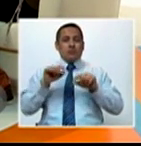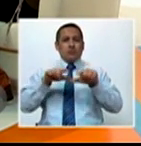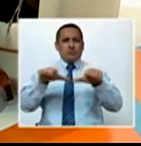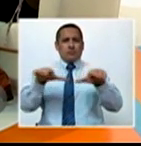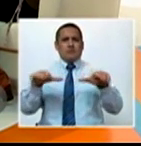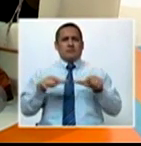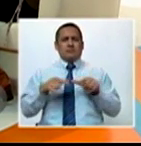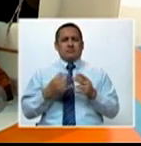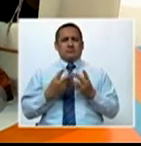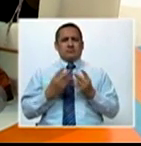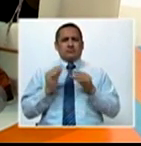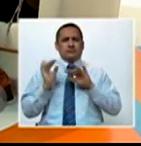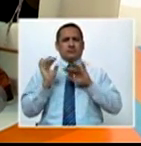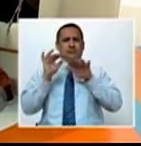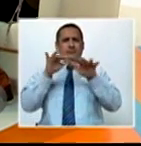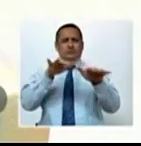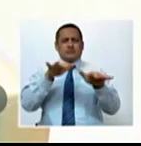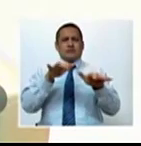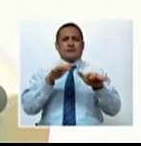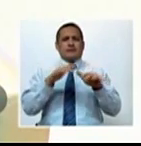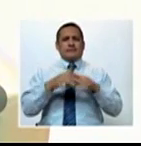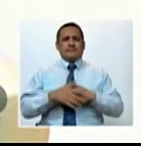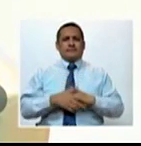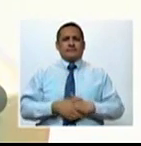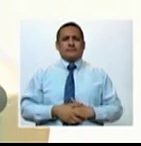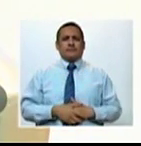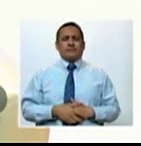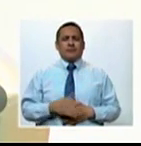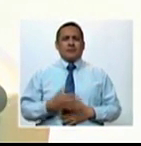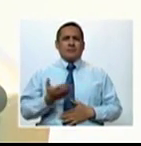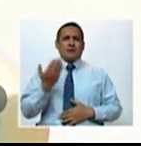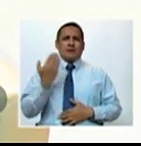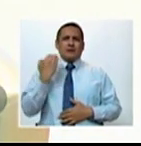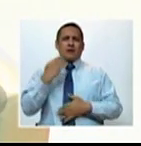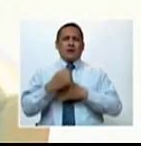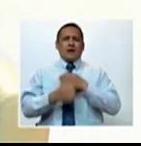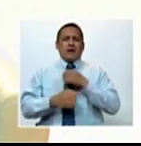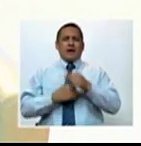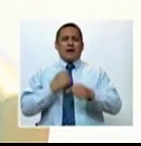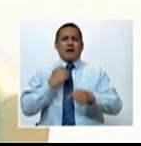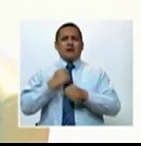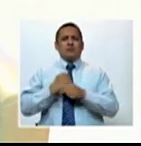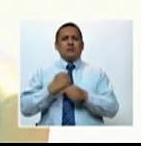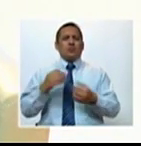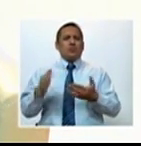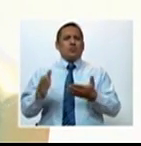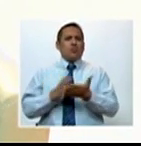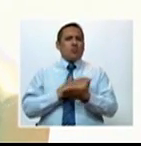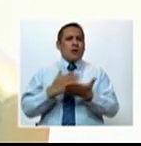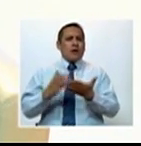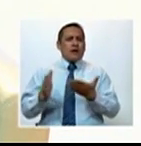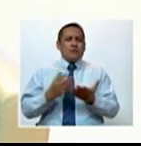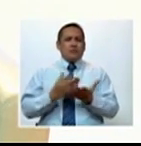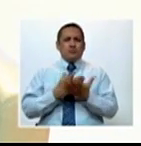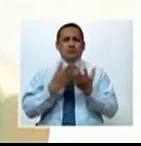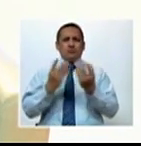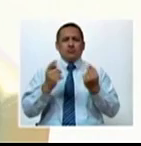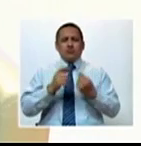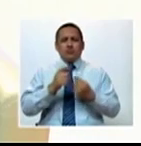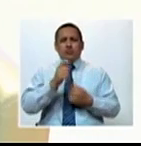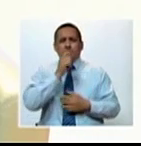Ajá. Hace años atrás no había mucho consumo. Hoy más bien es